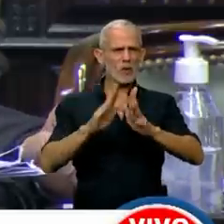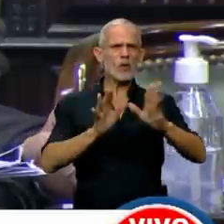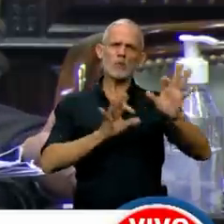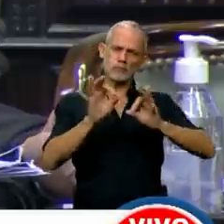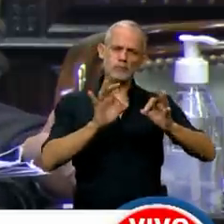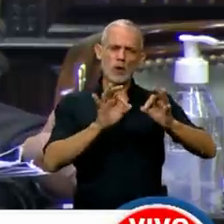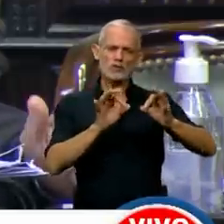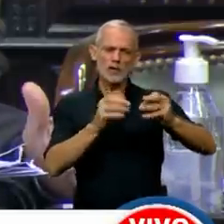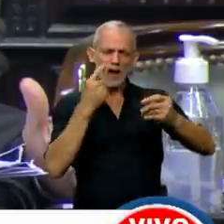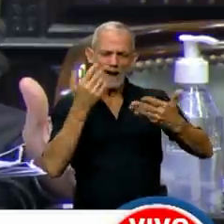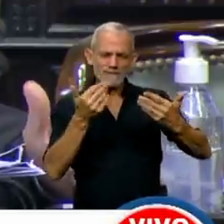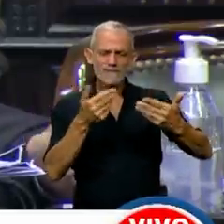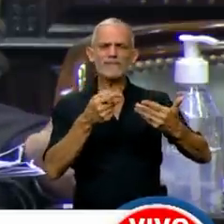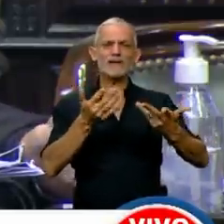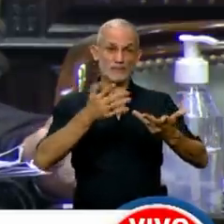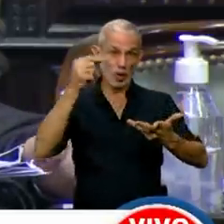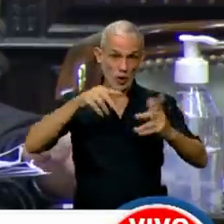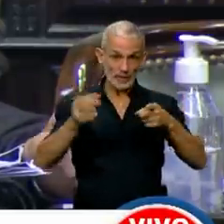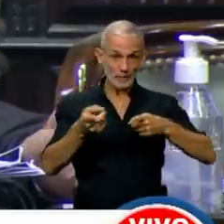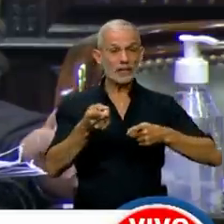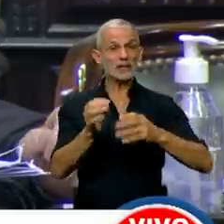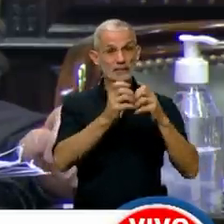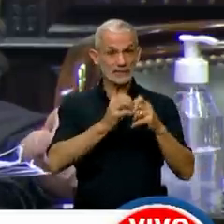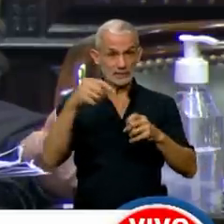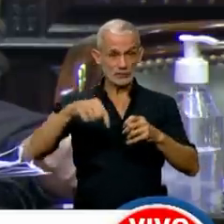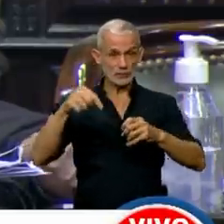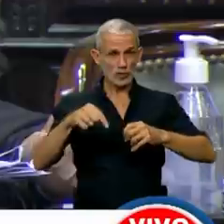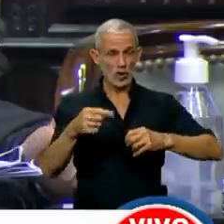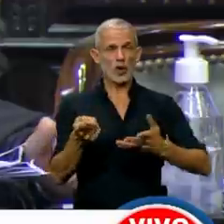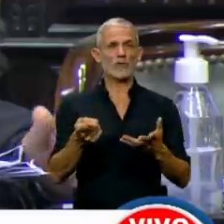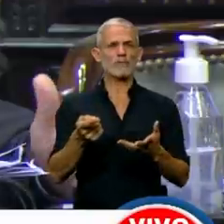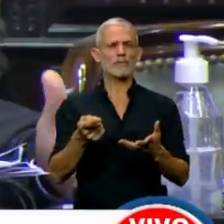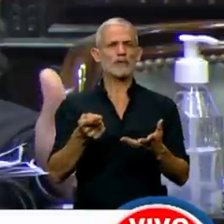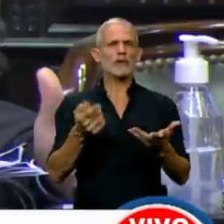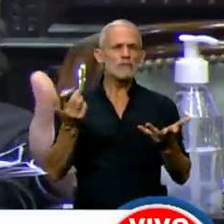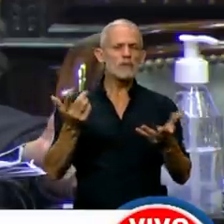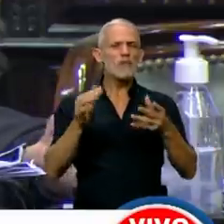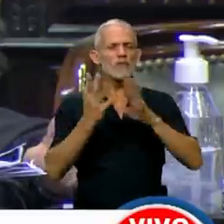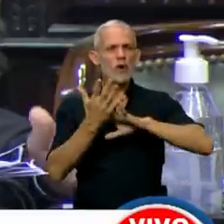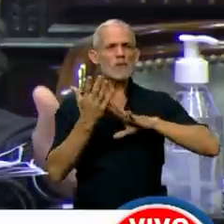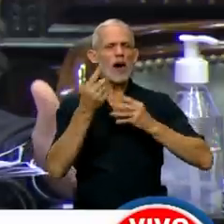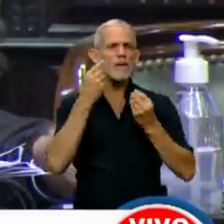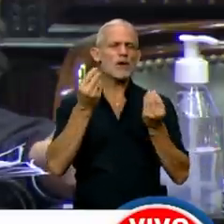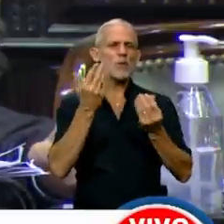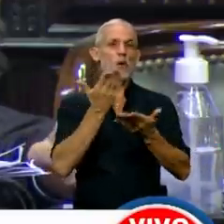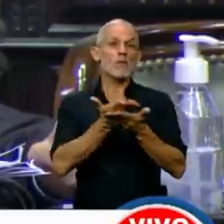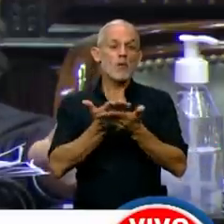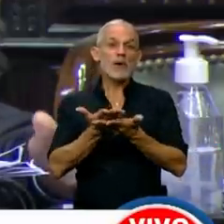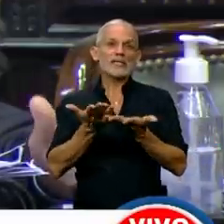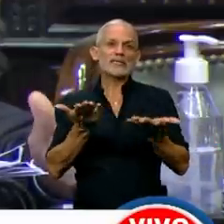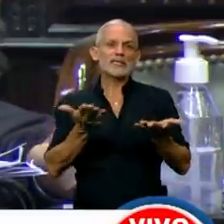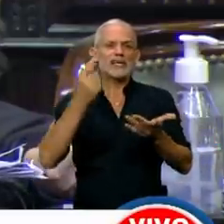proyecto hoy también en esta sesión hemos generado mecanismos propuestas